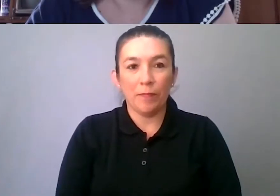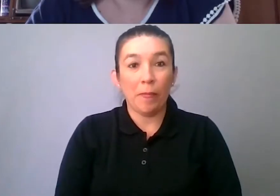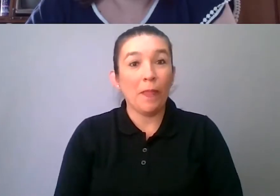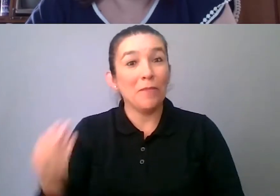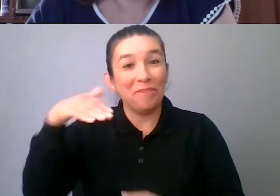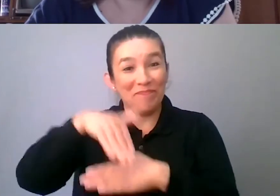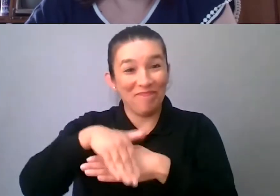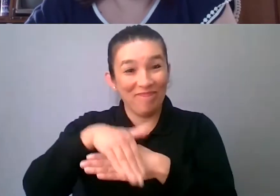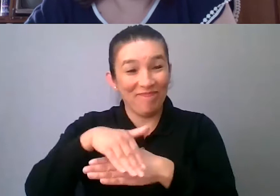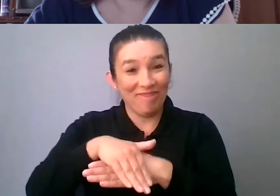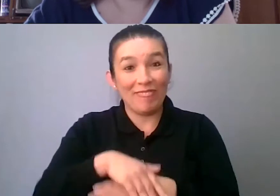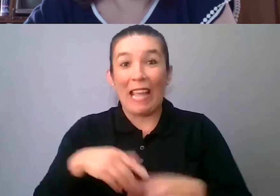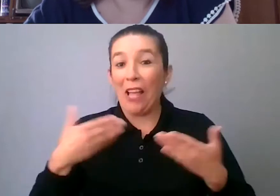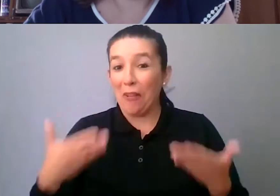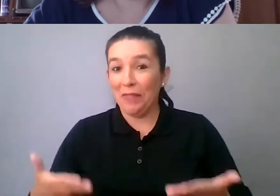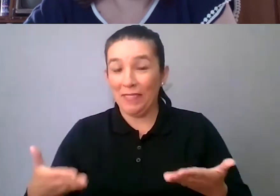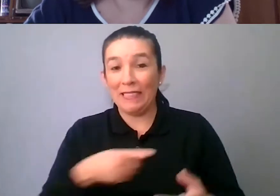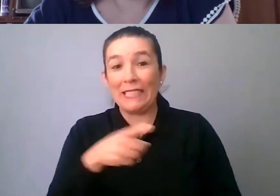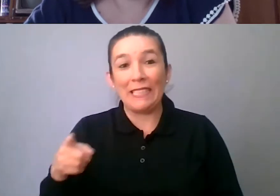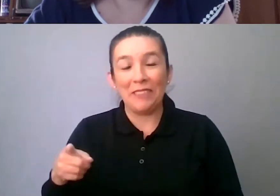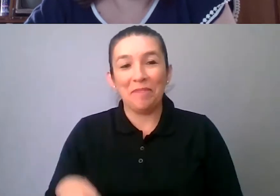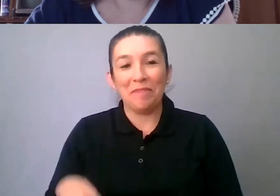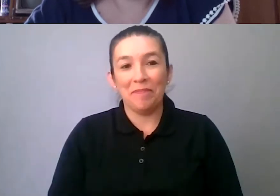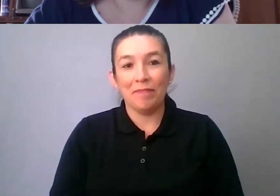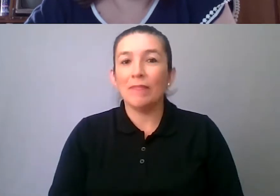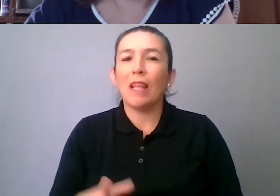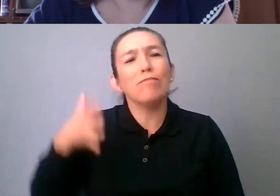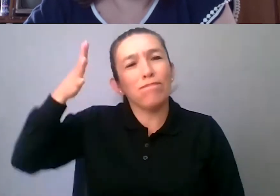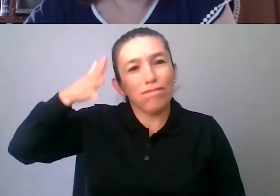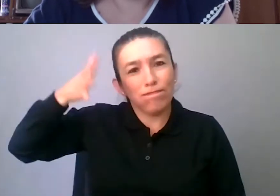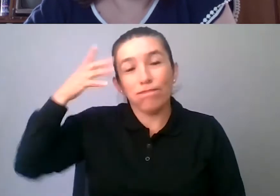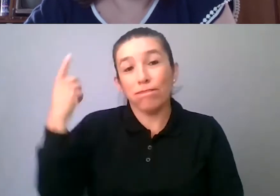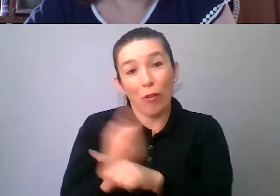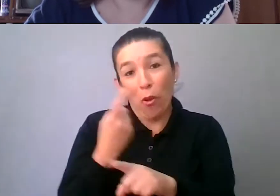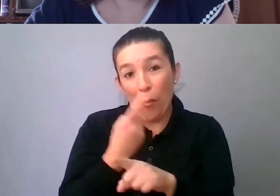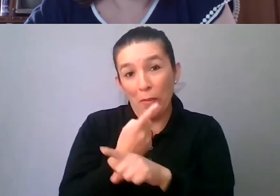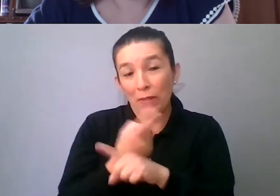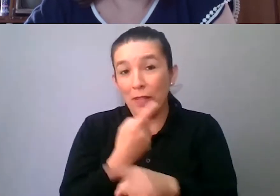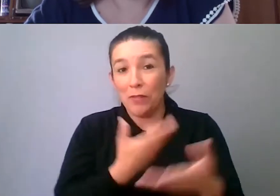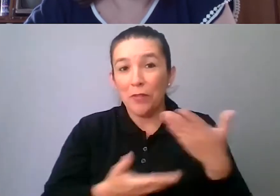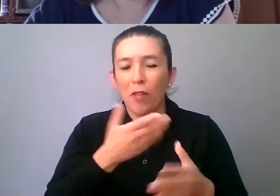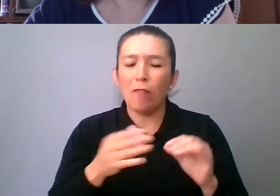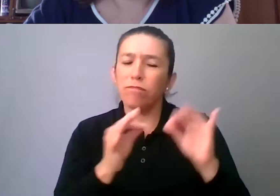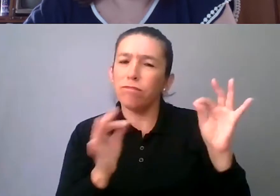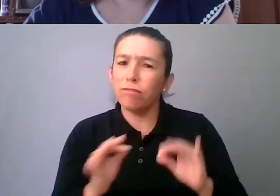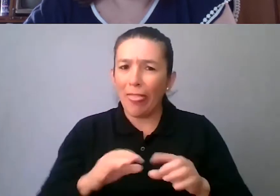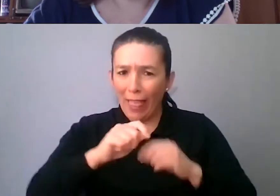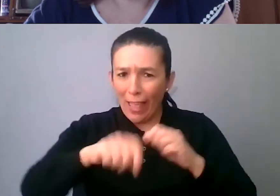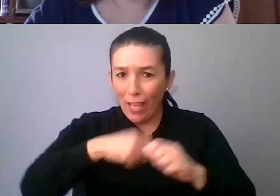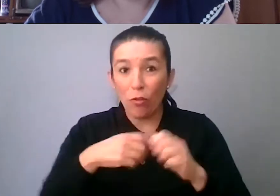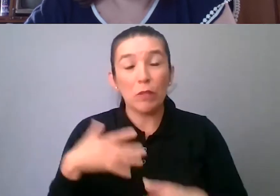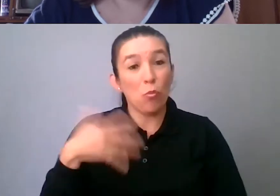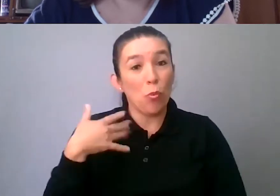Buenas tardes, estamos aquí en la charla conversatorio Figuras de Hilo y su valor